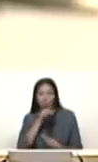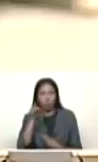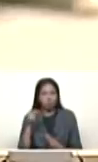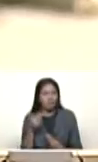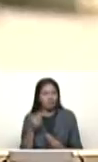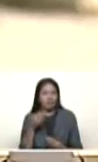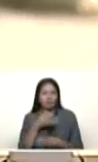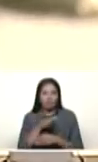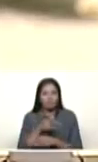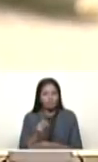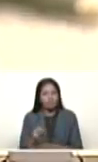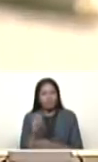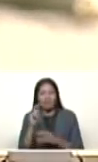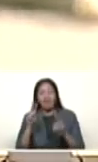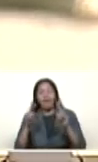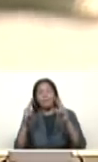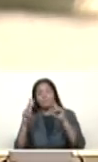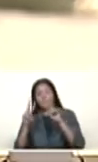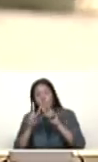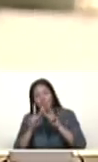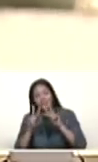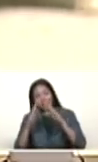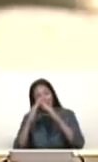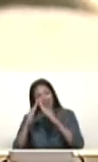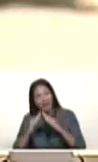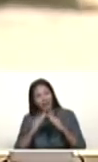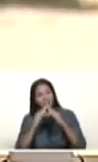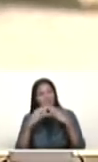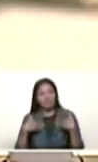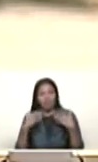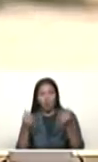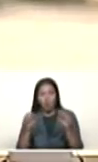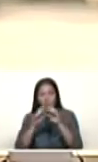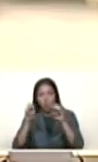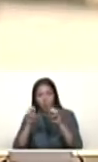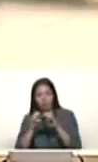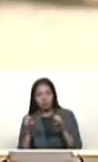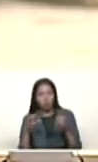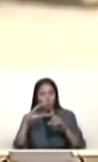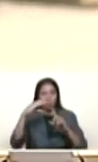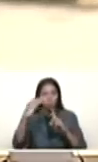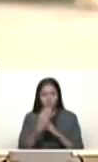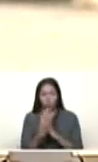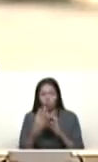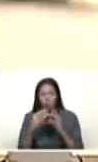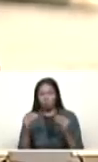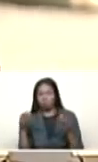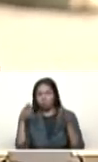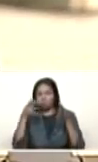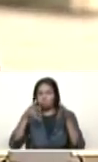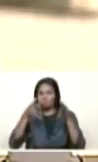de vivienda, de salud, de educación, cultura,